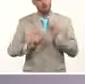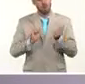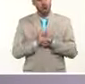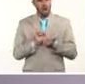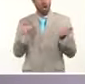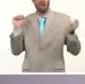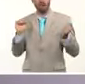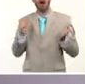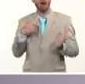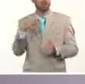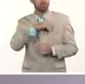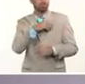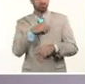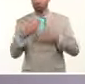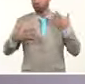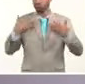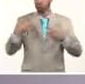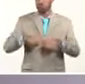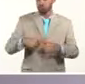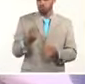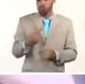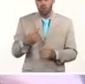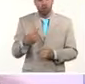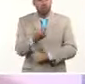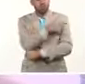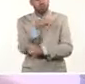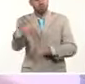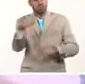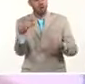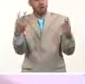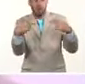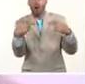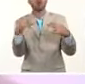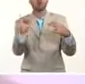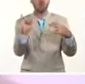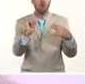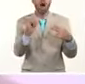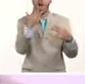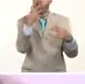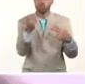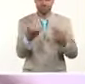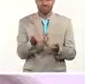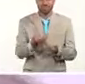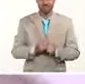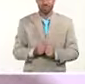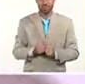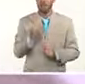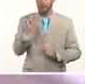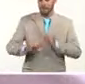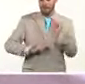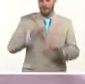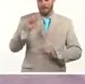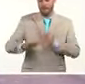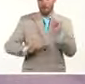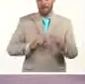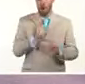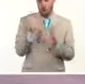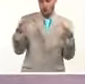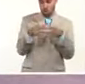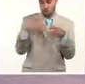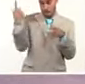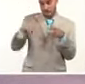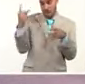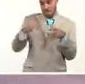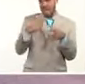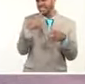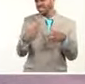el público me admire mucho. Mientras pasan los días del verano, los integrantes del grupo de teatro infantil